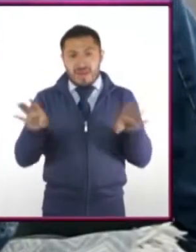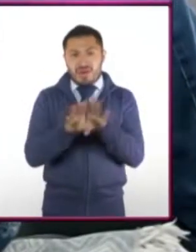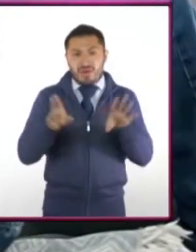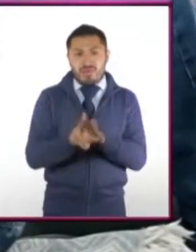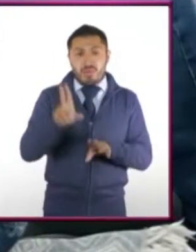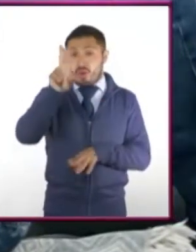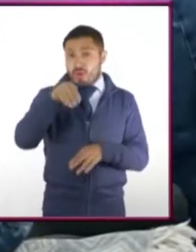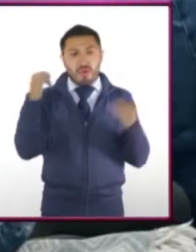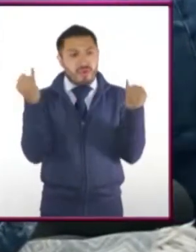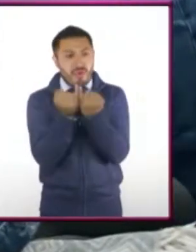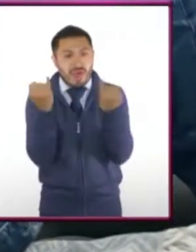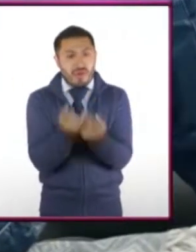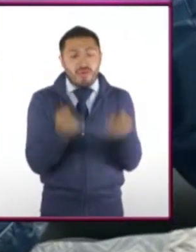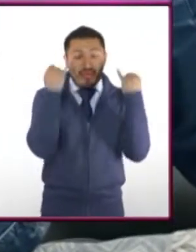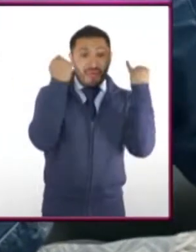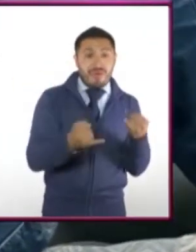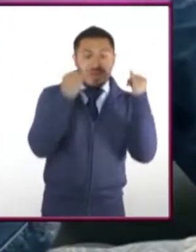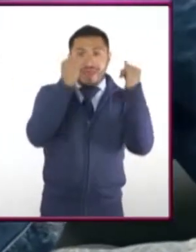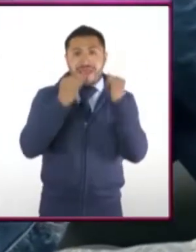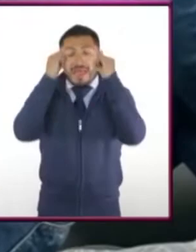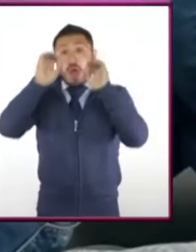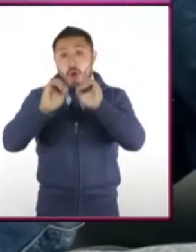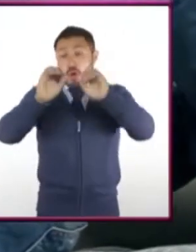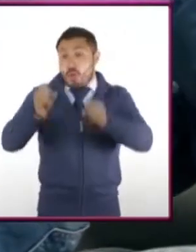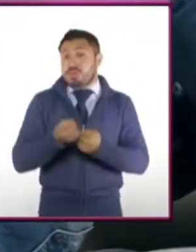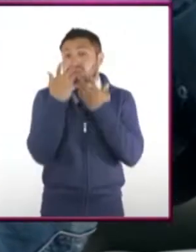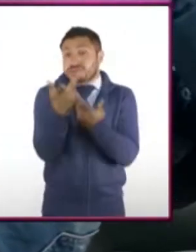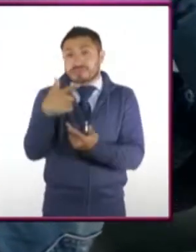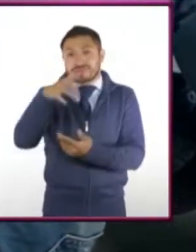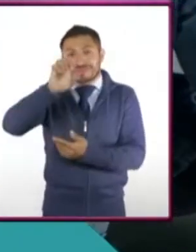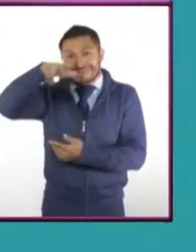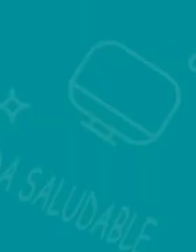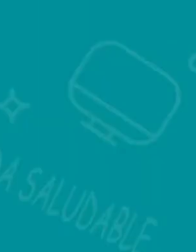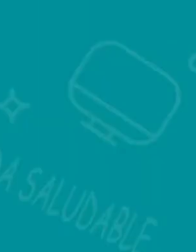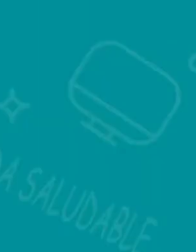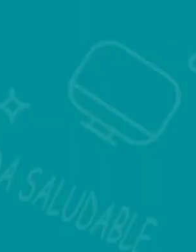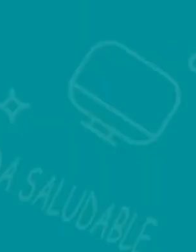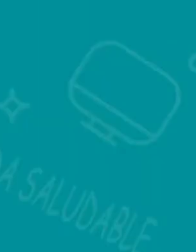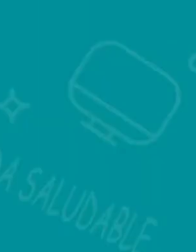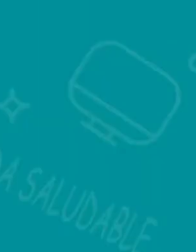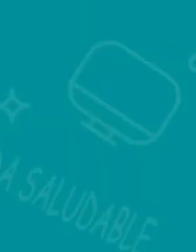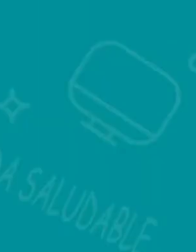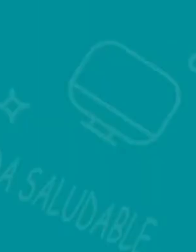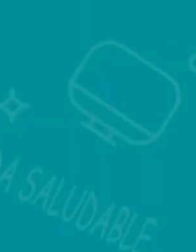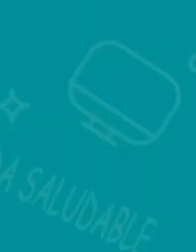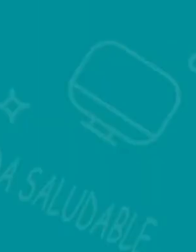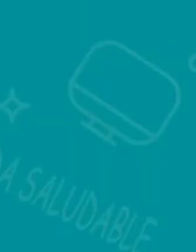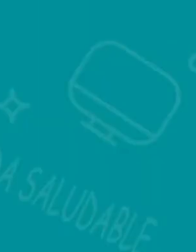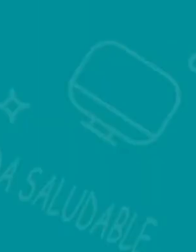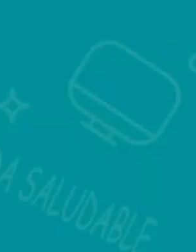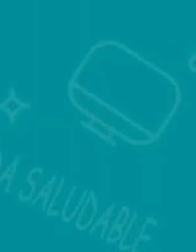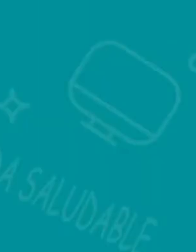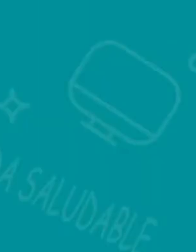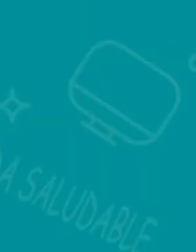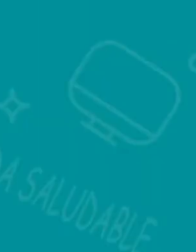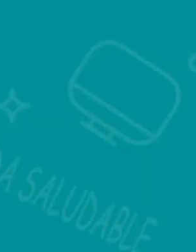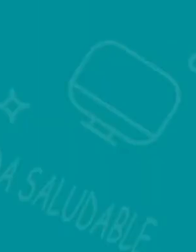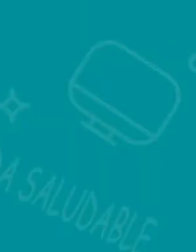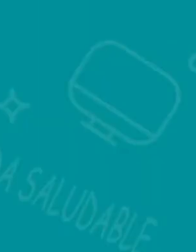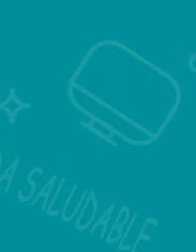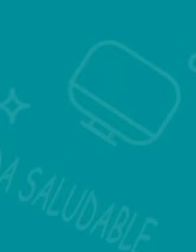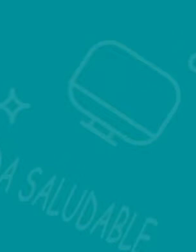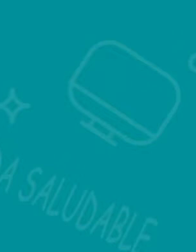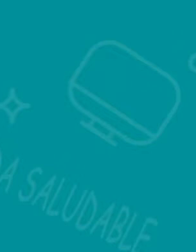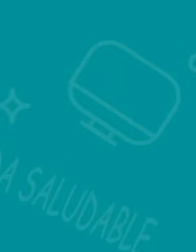no tiene nada que ver con nuestra identidad o expresión de género. La identidad de una persona no es el nombre que tiene,